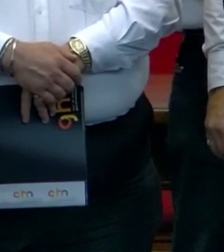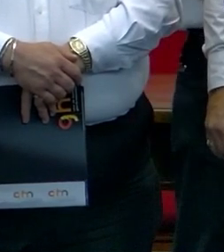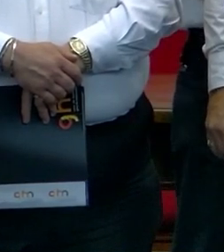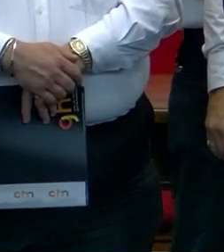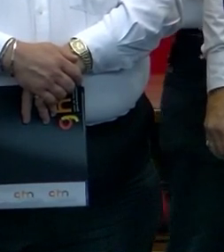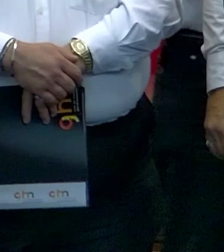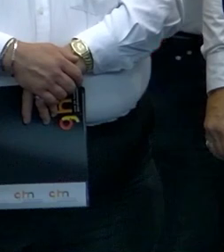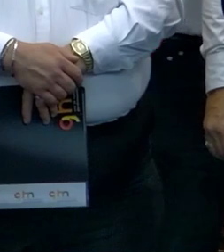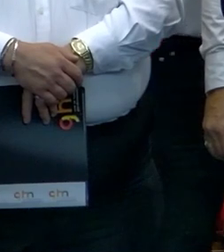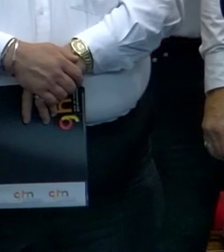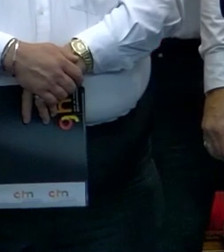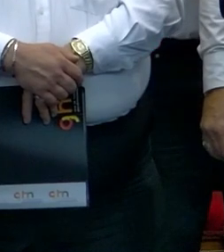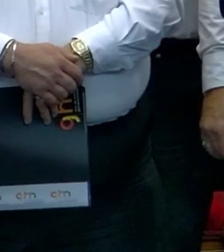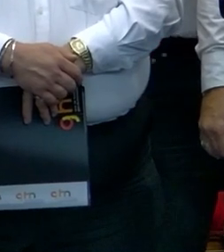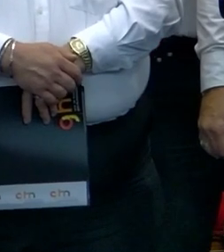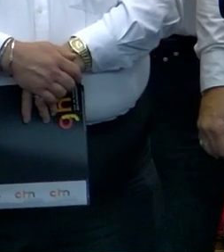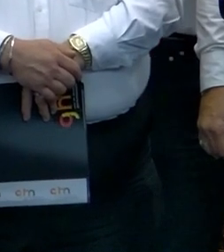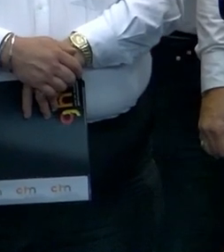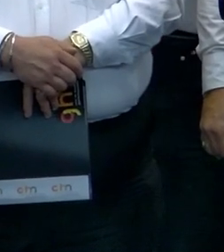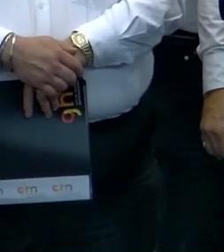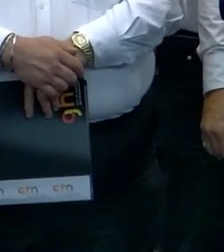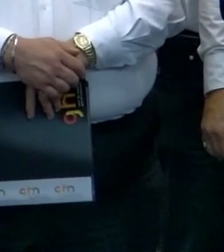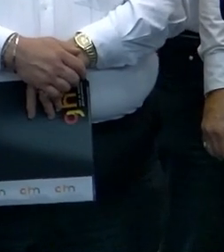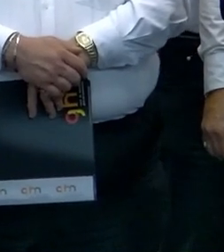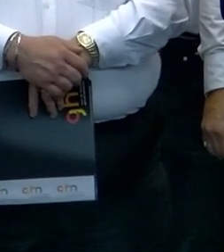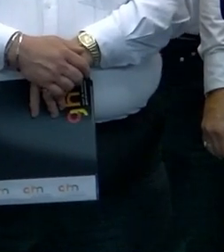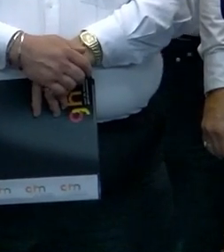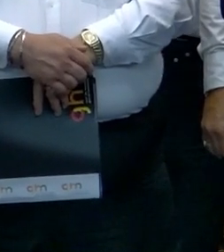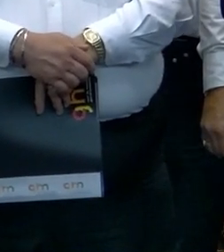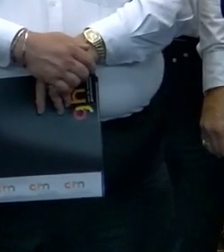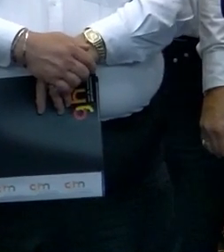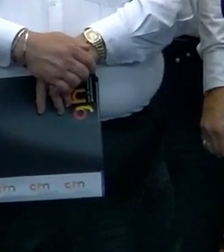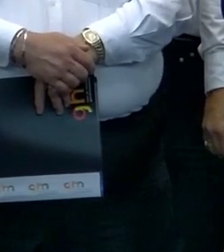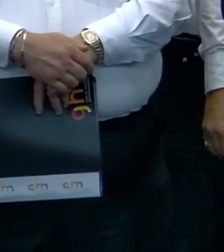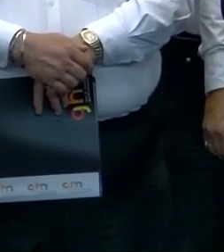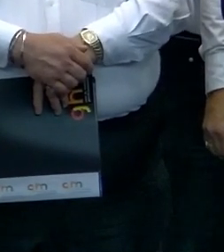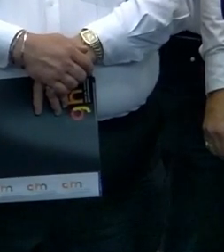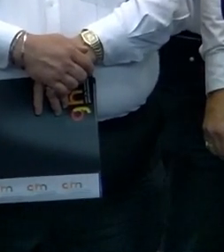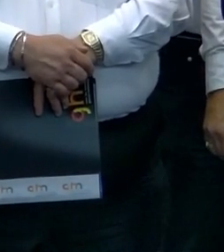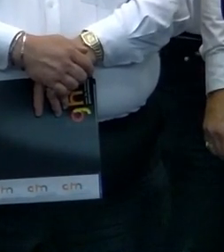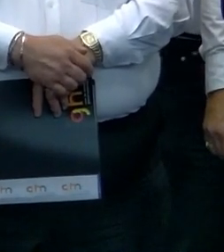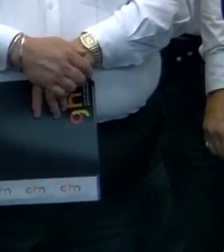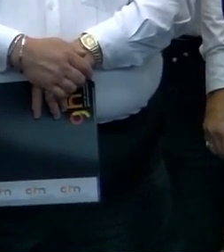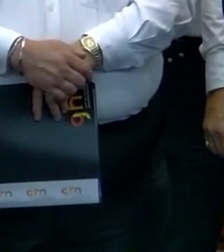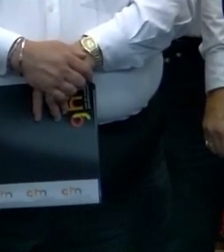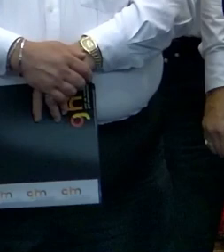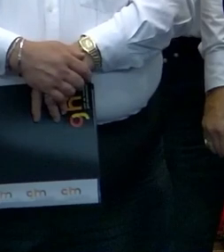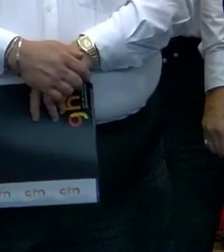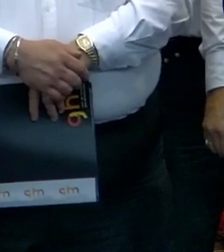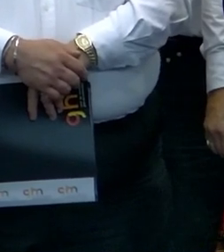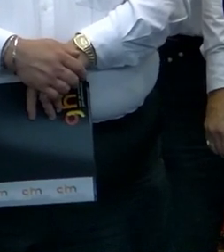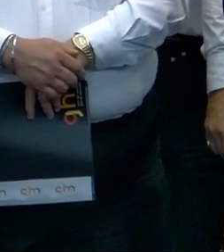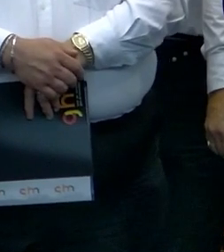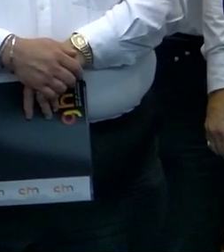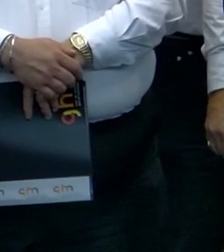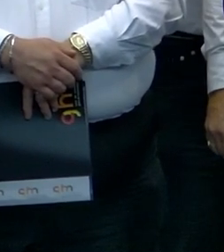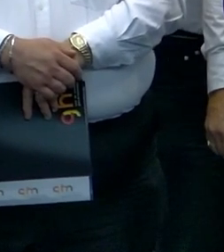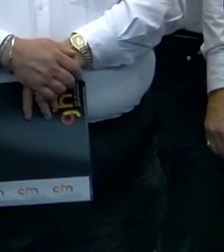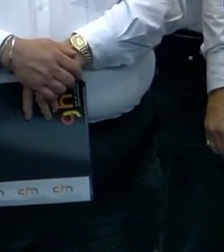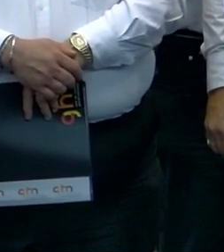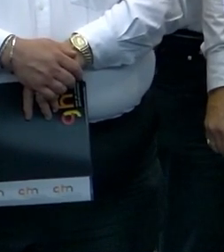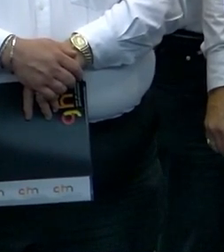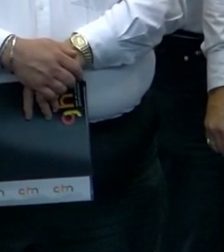Nuestro concierto se llamó De Mujeres, donde quisimos traer y dejarnos interpelar por las realidades de tantas mujeres,